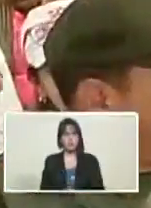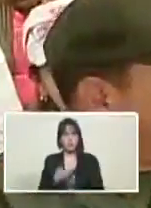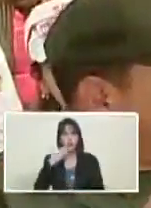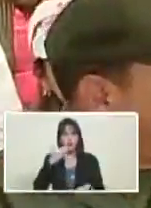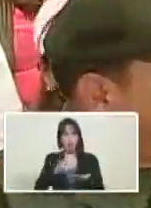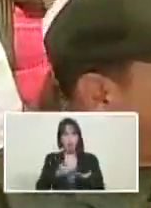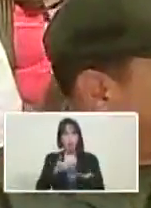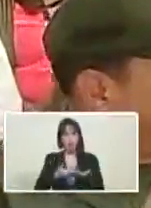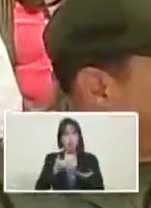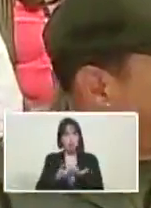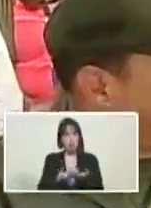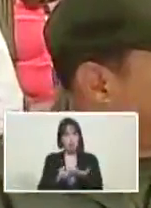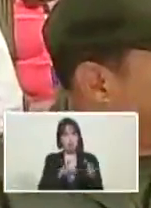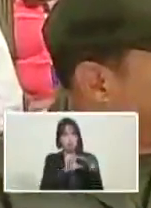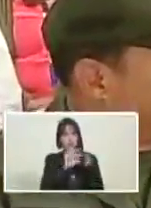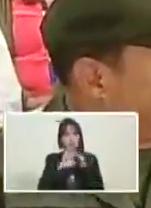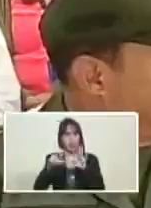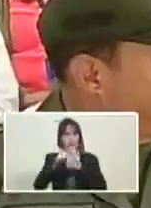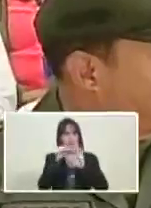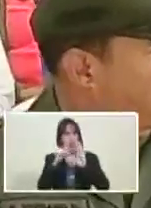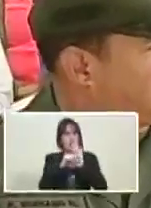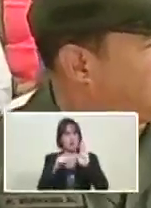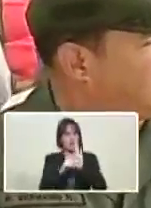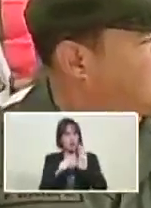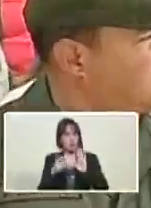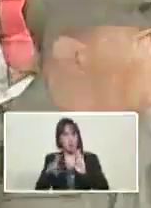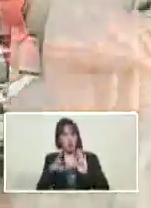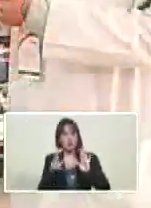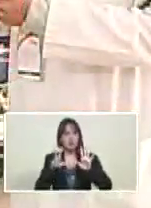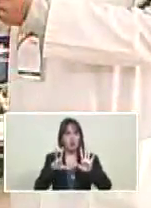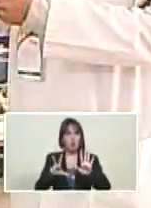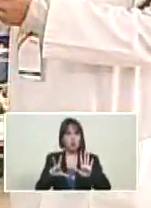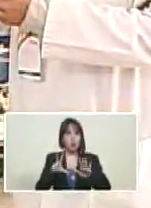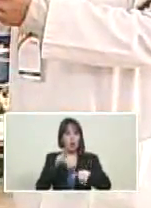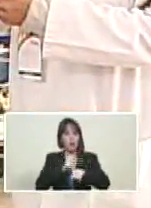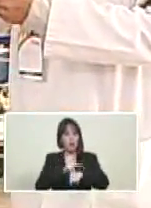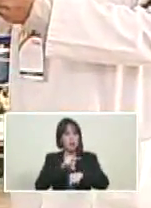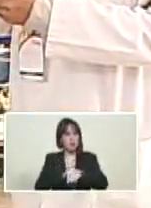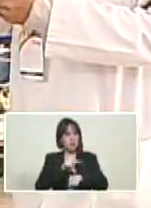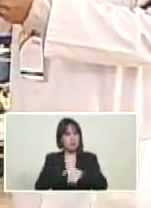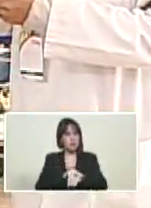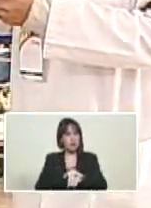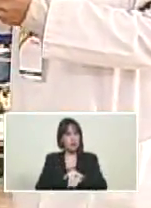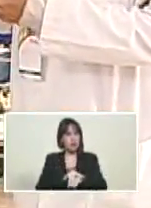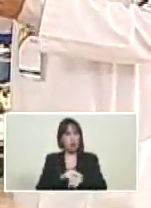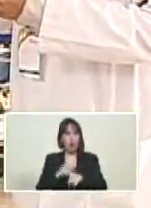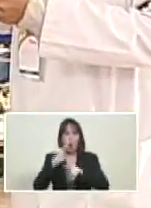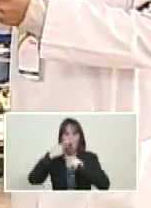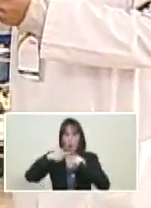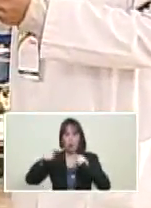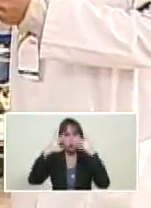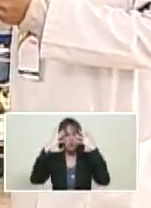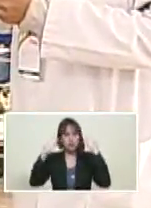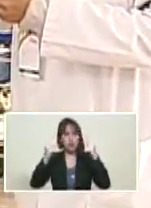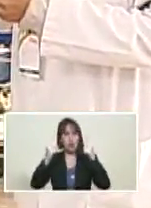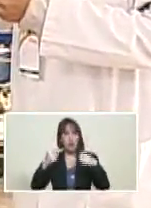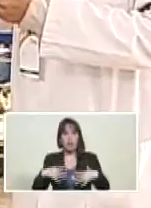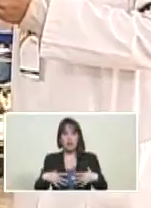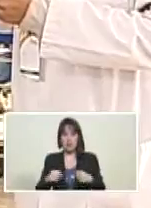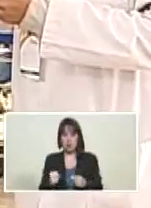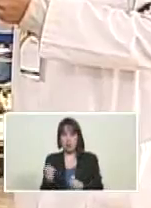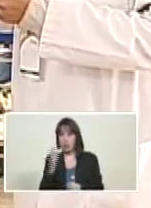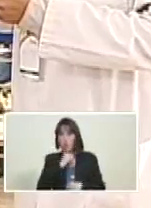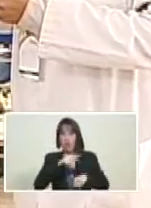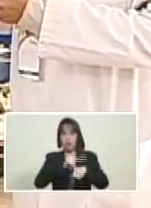Proponer un artículo similar al artículo 8 de la medicina para que otros profesionales de salud no médicos,